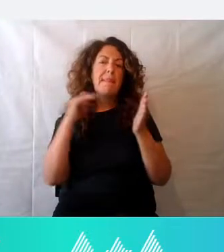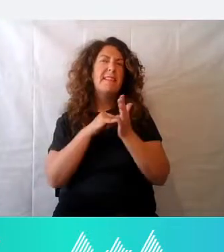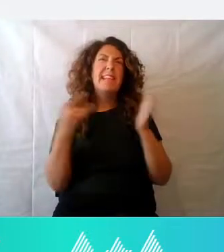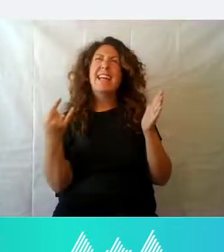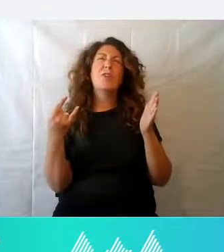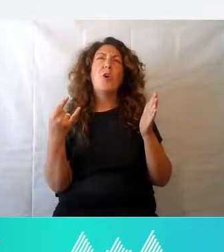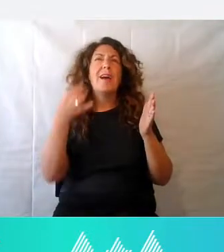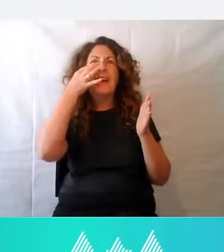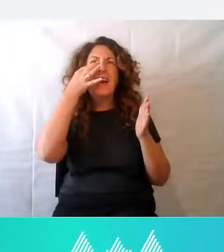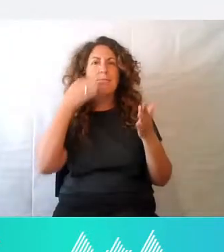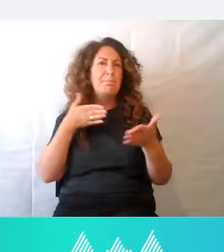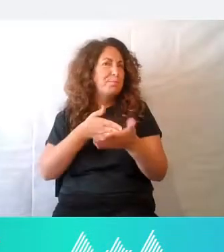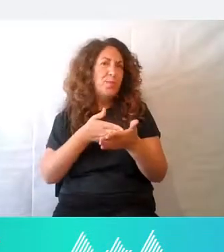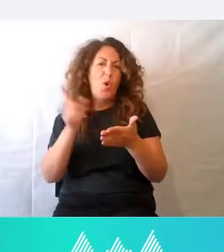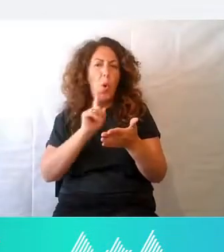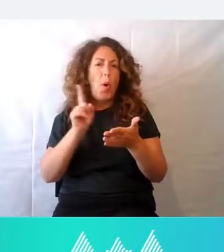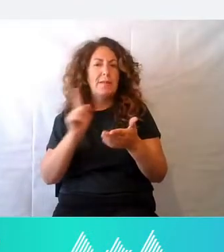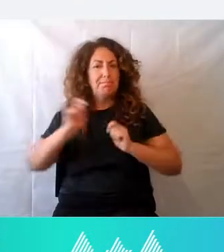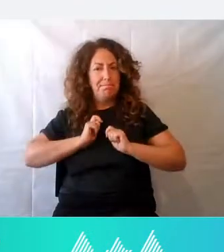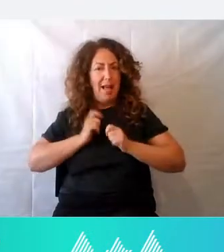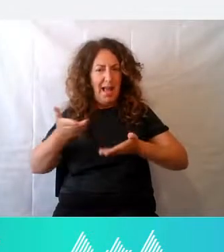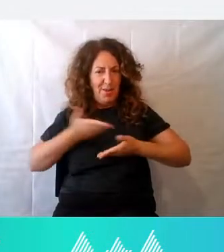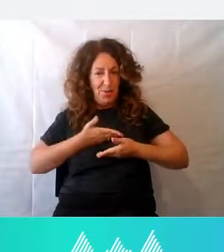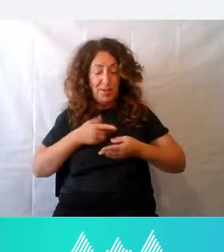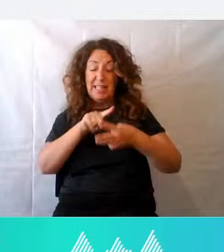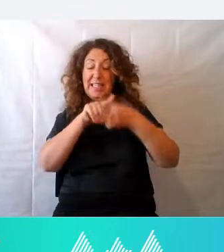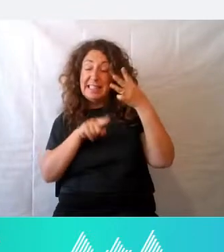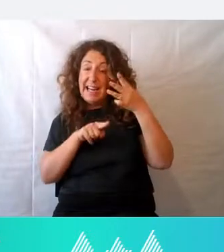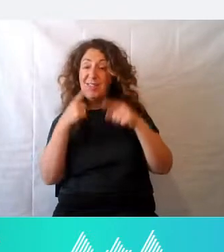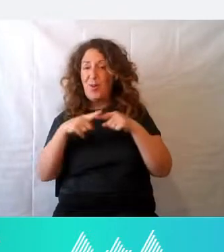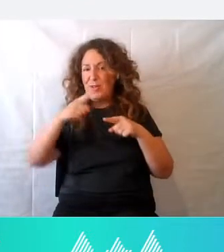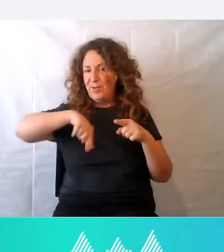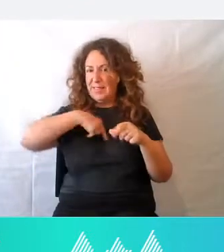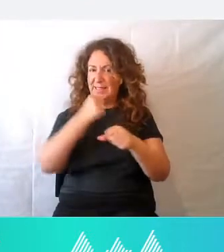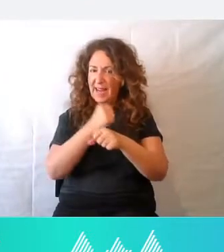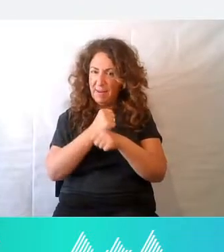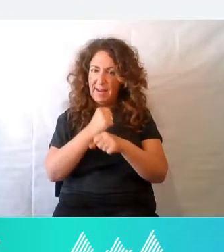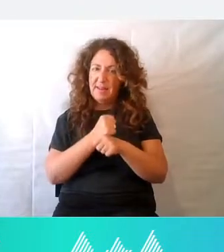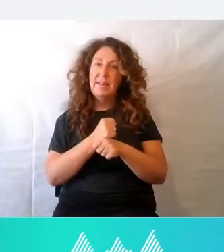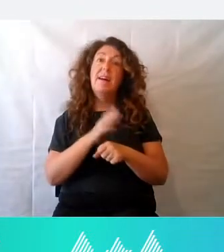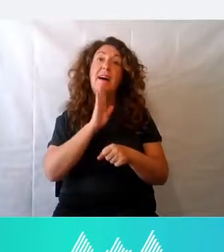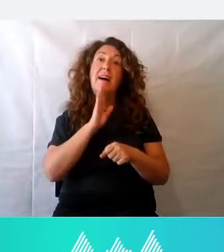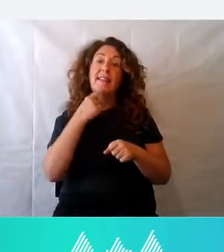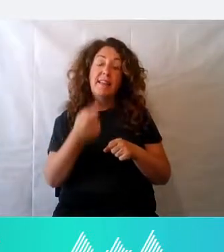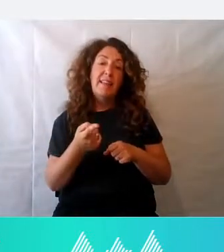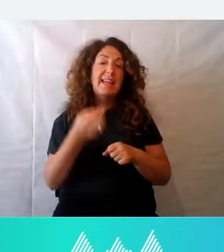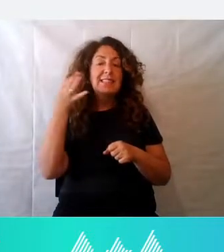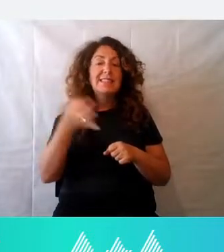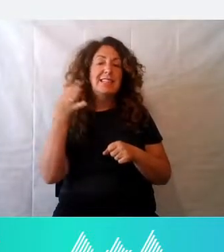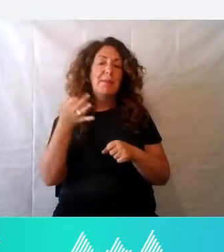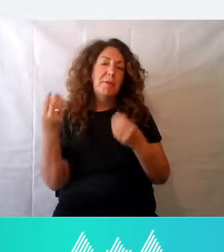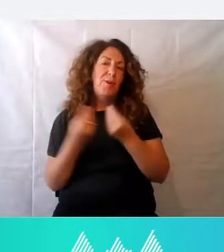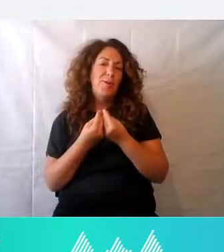freno a su desarrollo profesional yo creo que esas son las tres áreas en las que trabajamos y como os decía lógicamente de la mano de entidades como